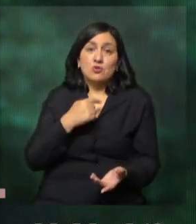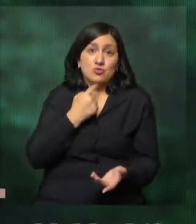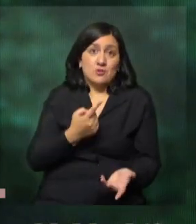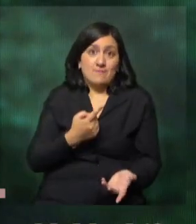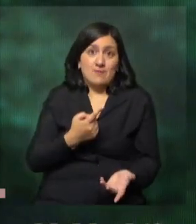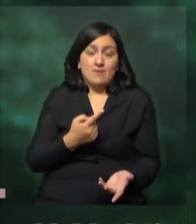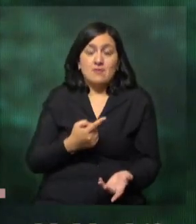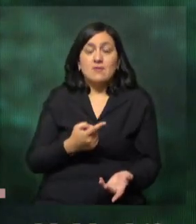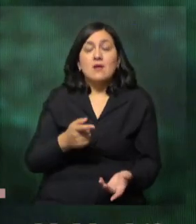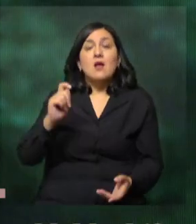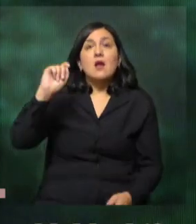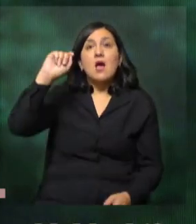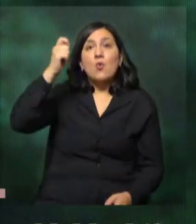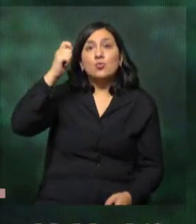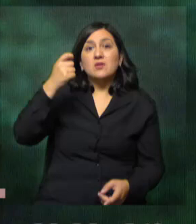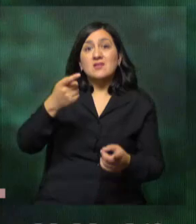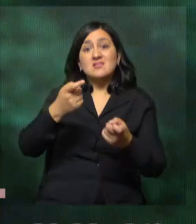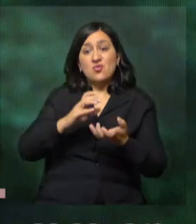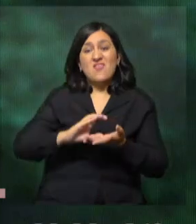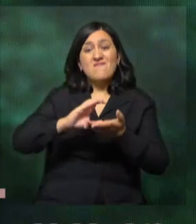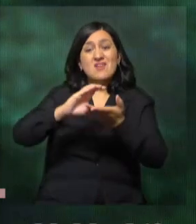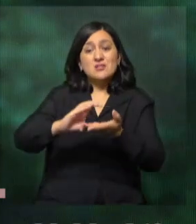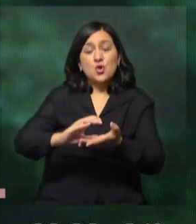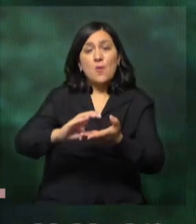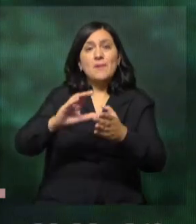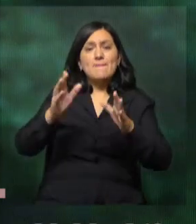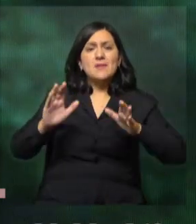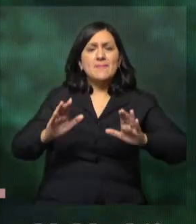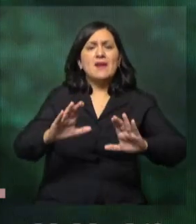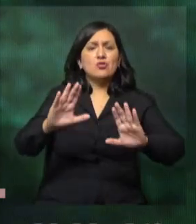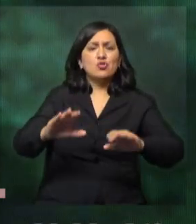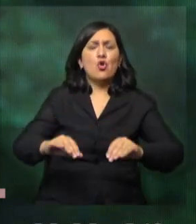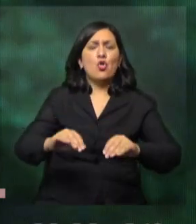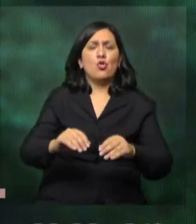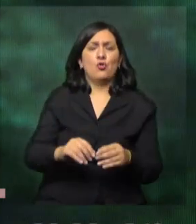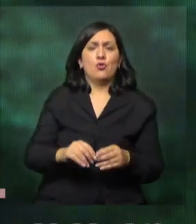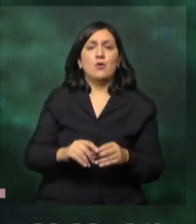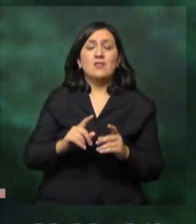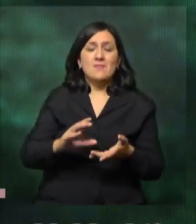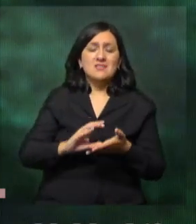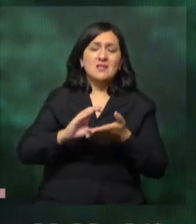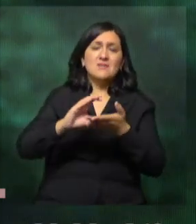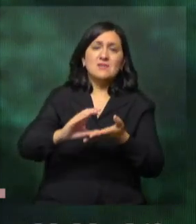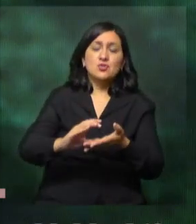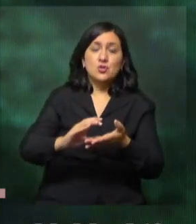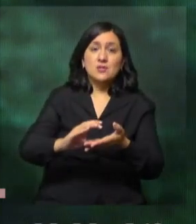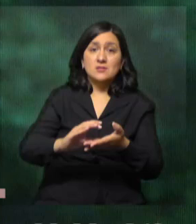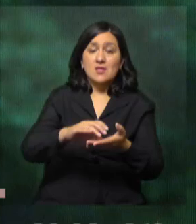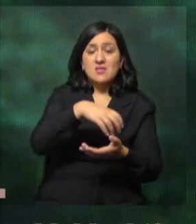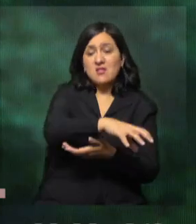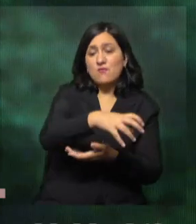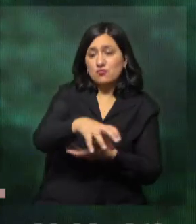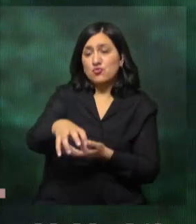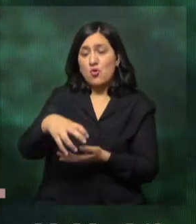fue la que tuvo que hacer las inversiones para hacer toda la infraestructura de transmisión. La UTE es la que está haciendo las inversiones en la infraestructura de